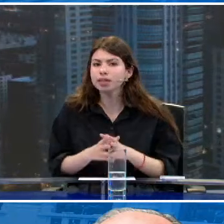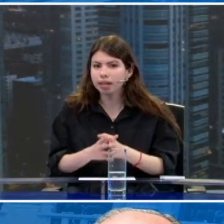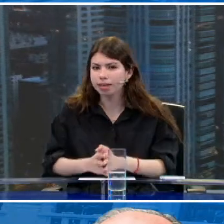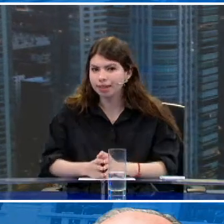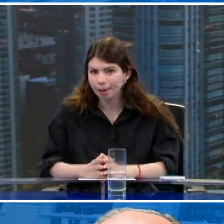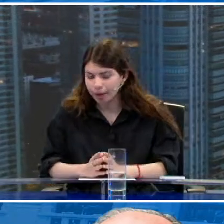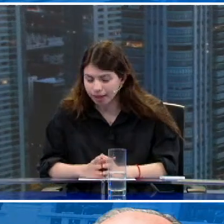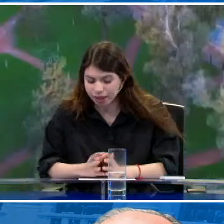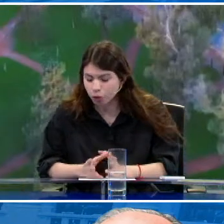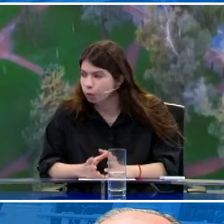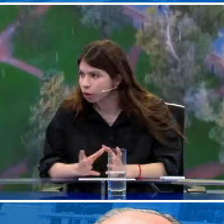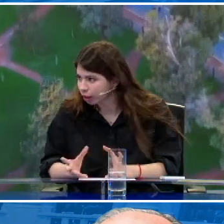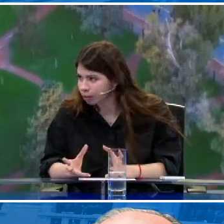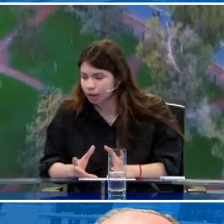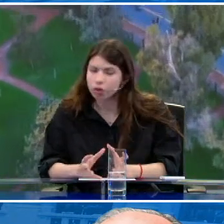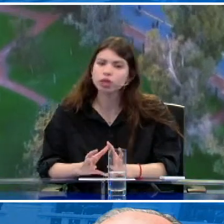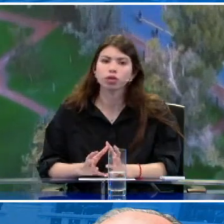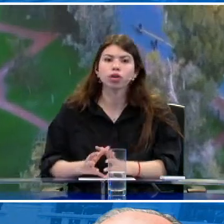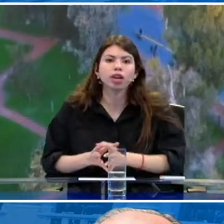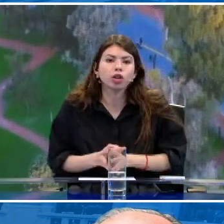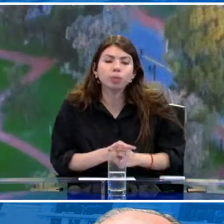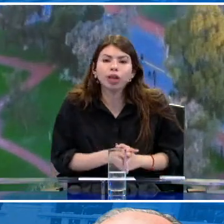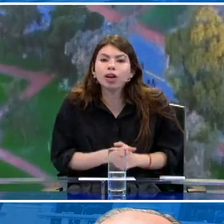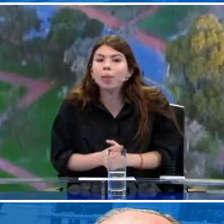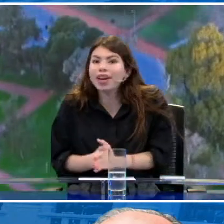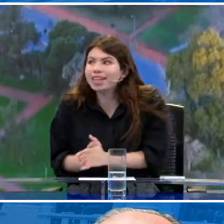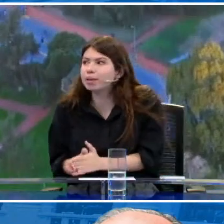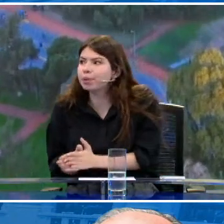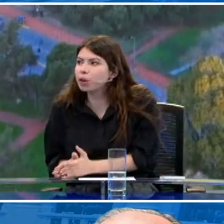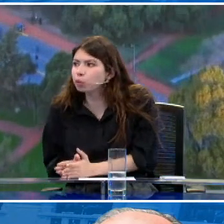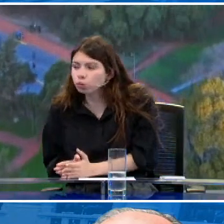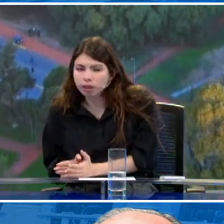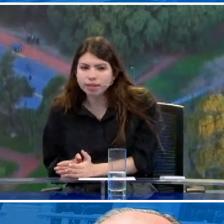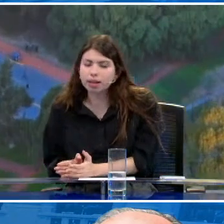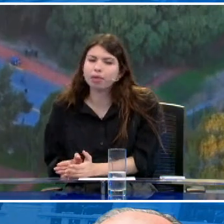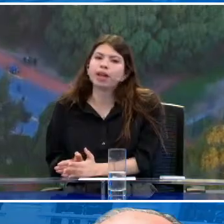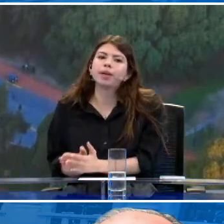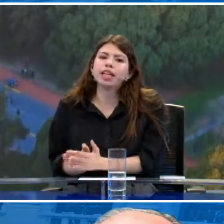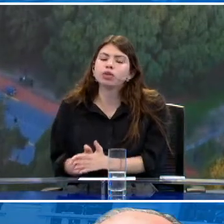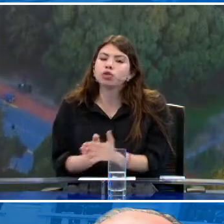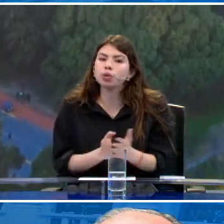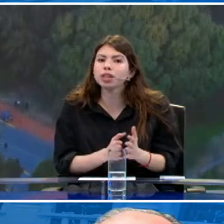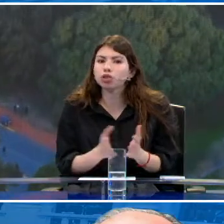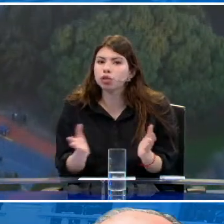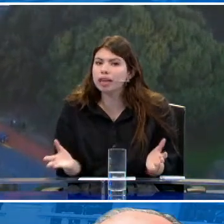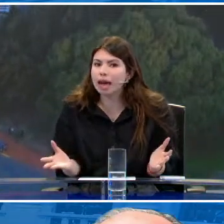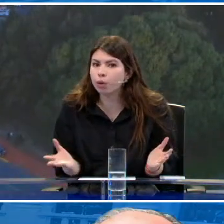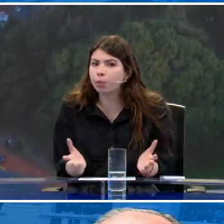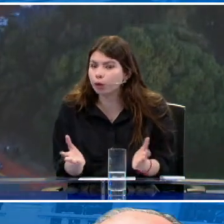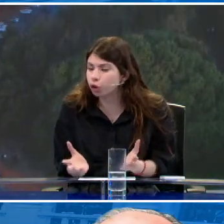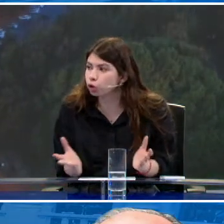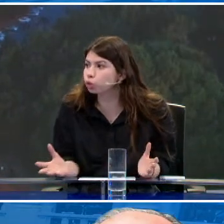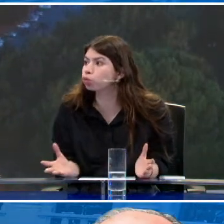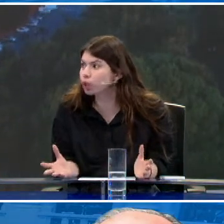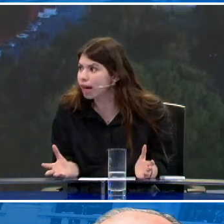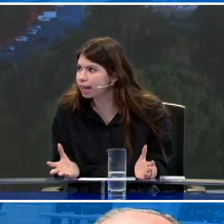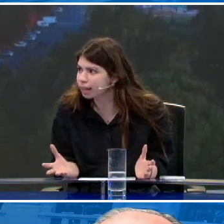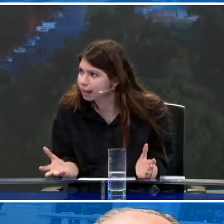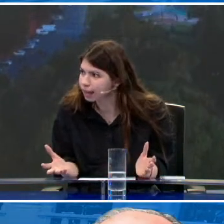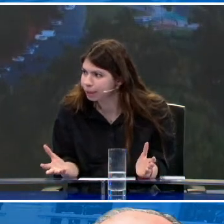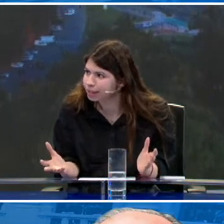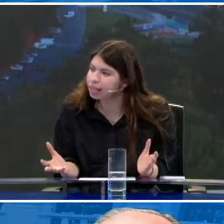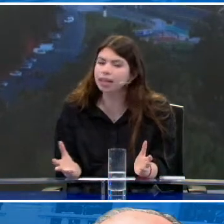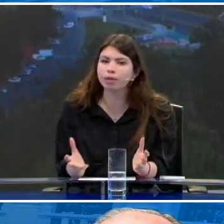bien es evidente, es obvio, estamos hablando de eso, ¿no? Que los diputados le van a hacer preguntas al jefe de gabinete sobre todo la cuestión coyuntural